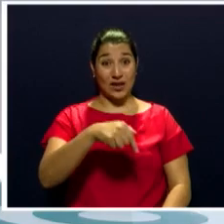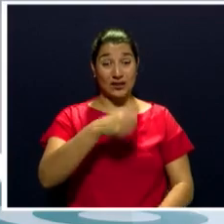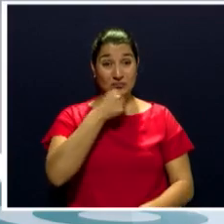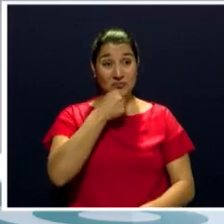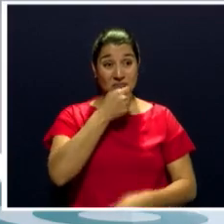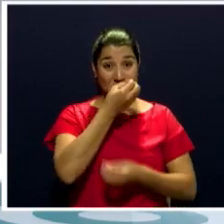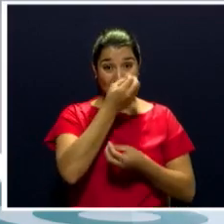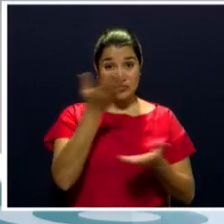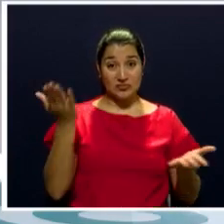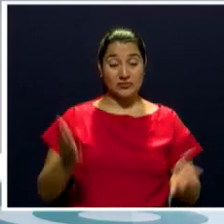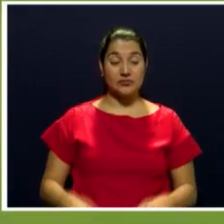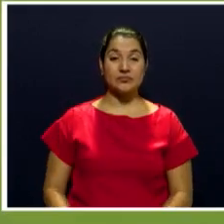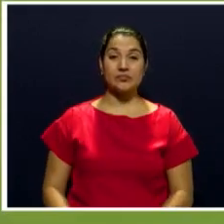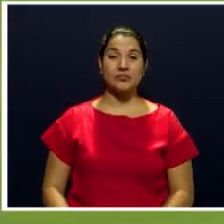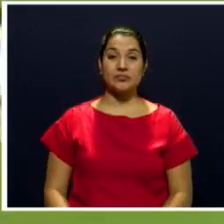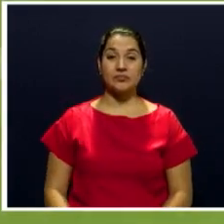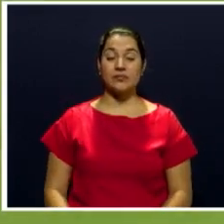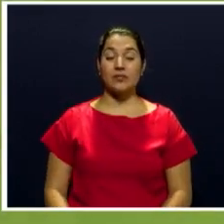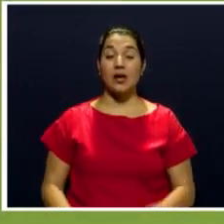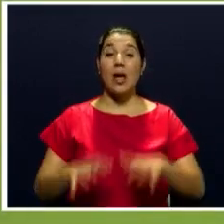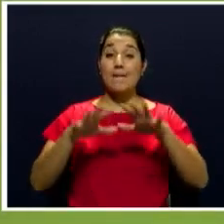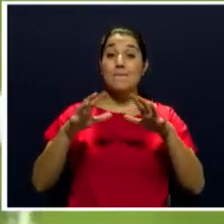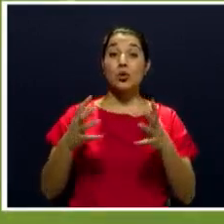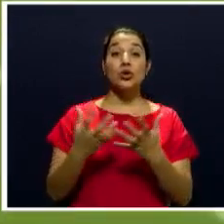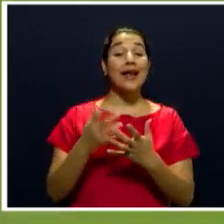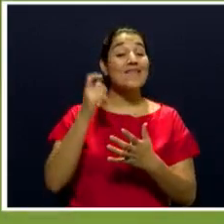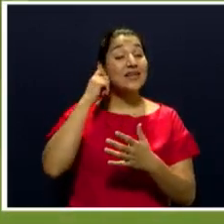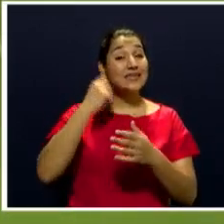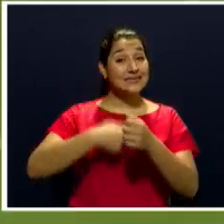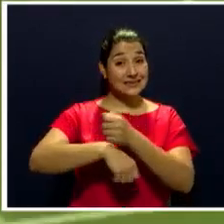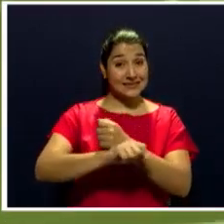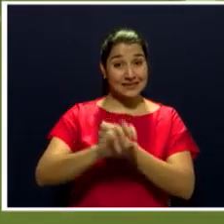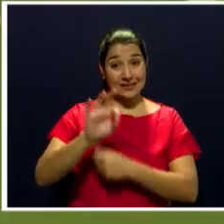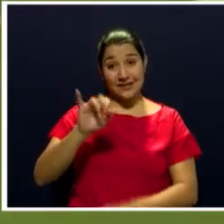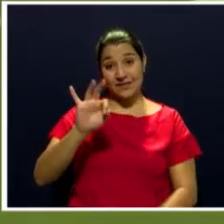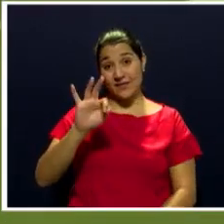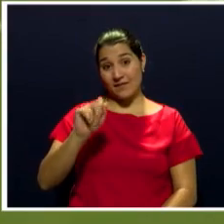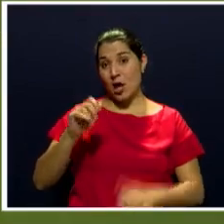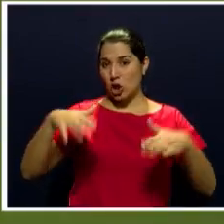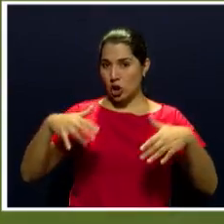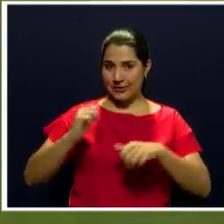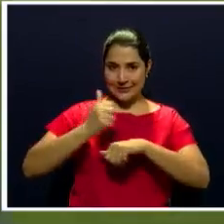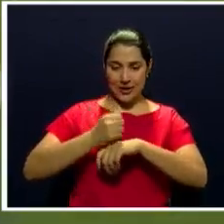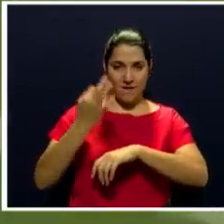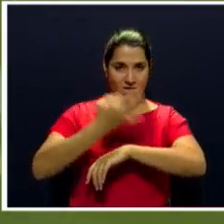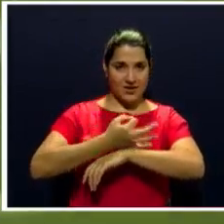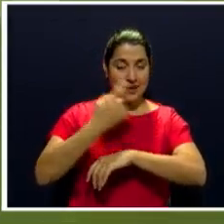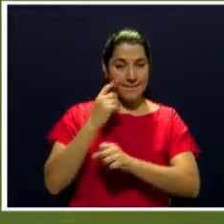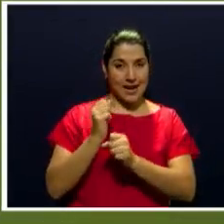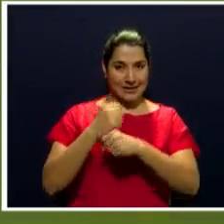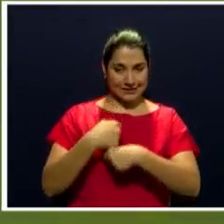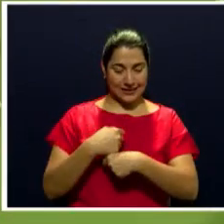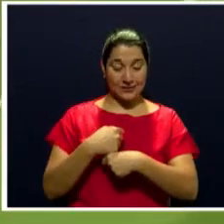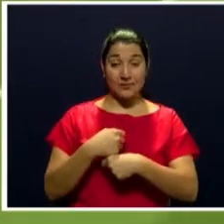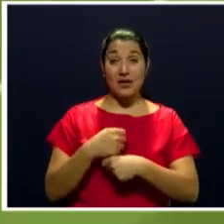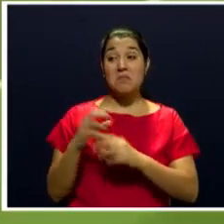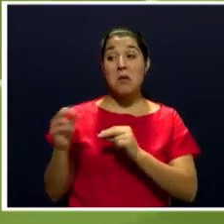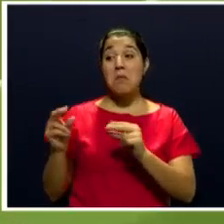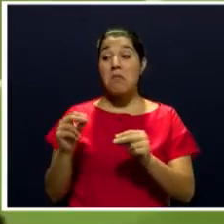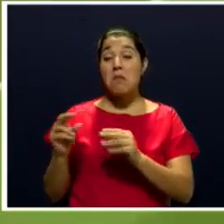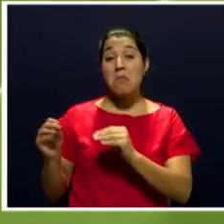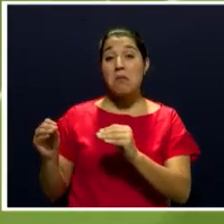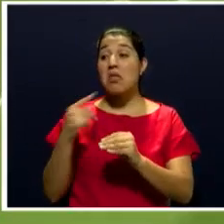comunicación. El Mundial Femenino Sub-20 de la FIFA aún no tiene fecha de reprogramación, y aunque se especuló que la Federación